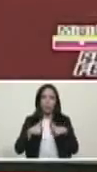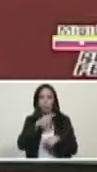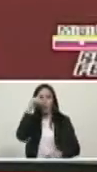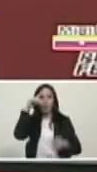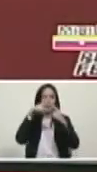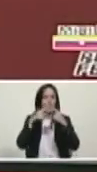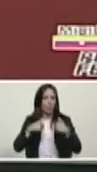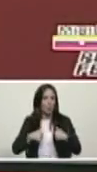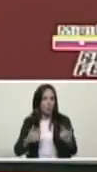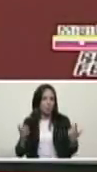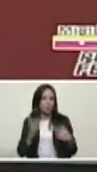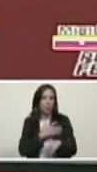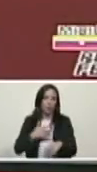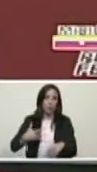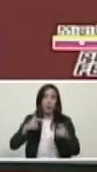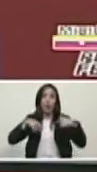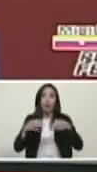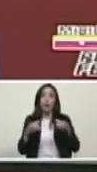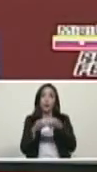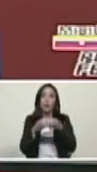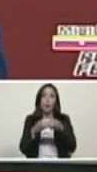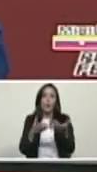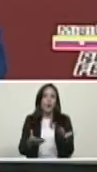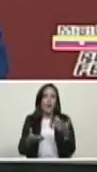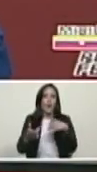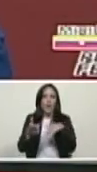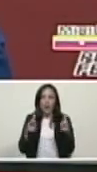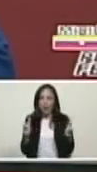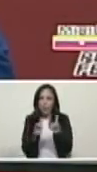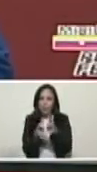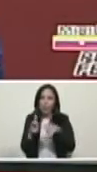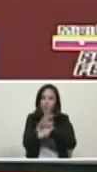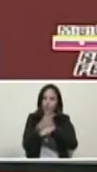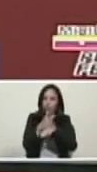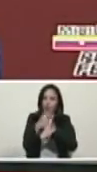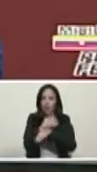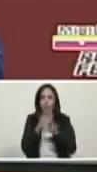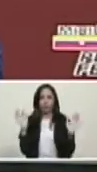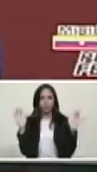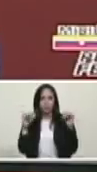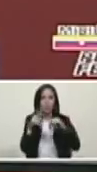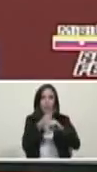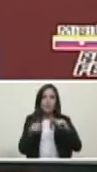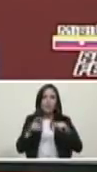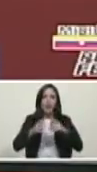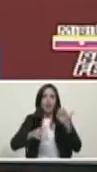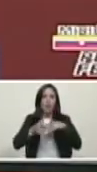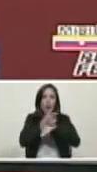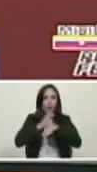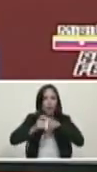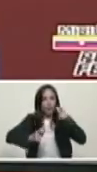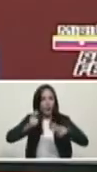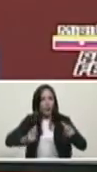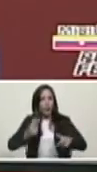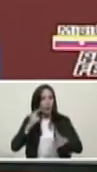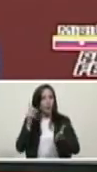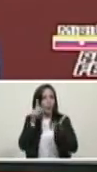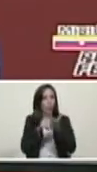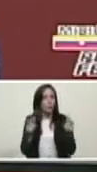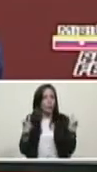que el consejo federal de gobierno se reuniera para ver